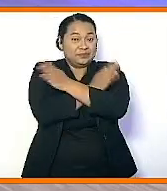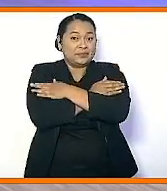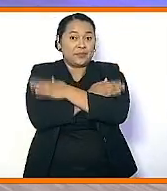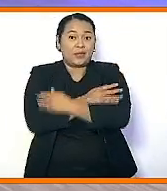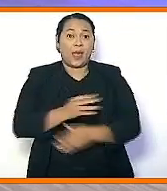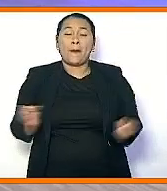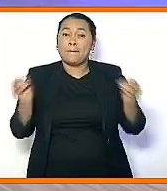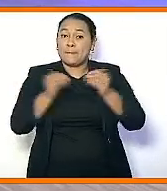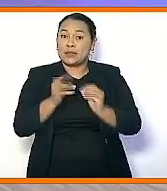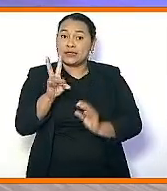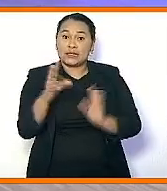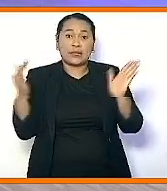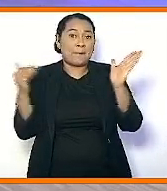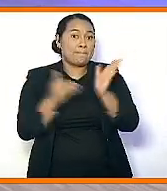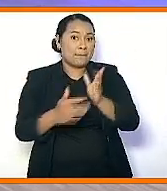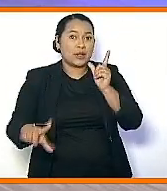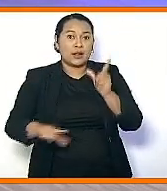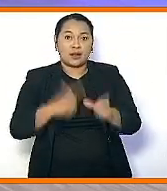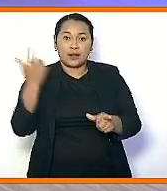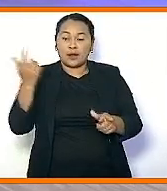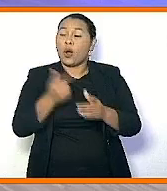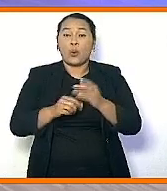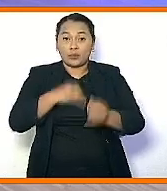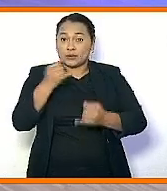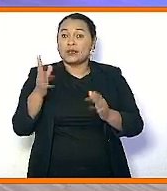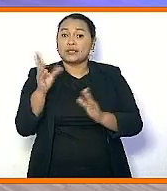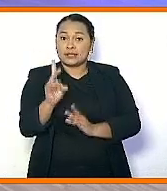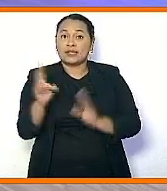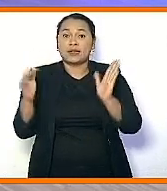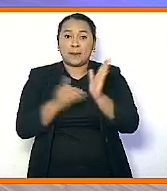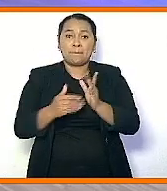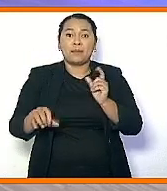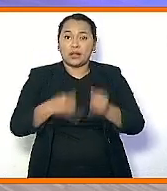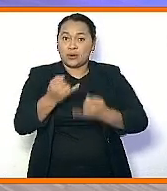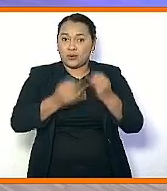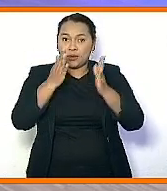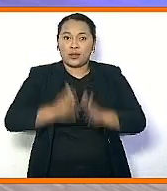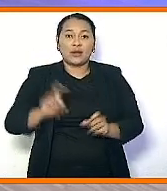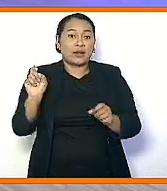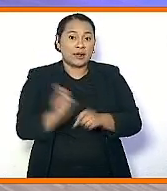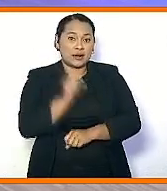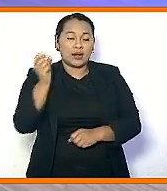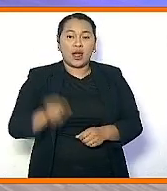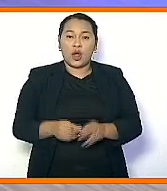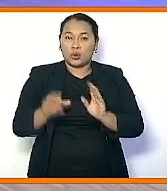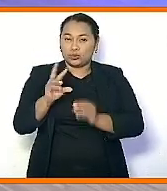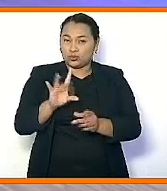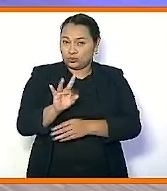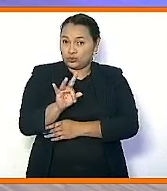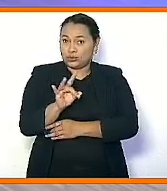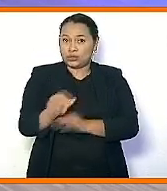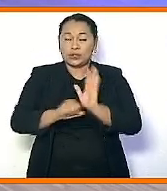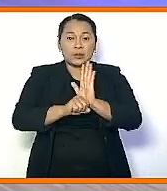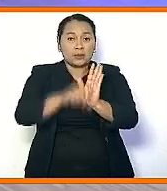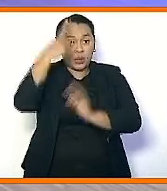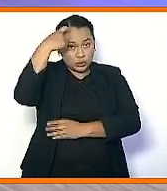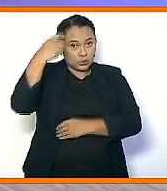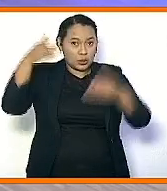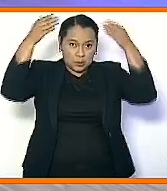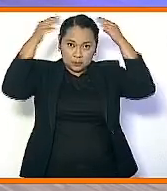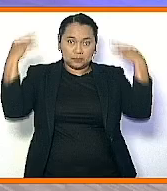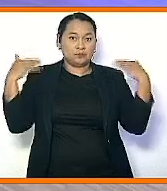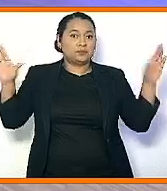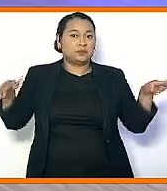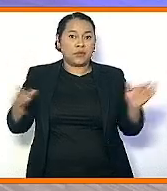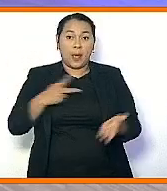7,000 ganadores del sorteo de ayer de las 3 de la tarde que jugaron con el 18 y su símbolo de sueños ángel. Loto cumplió pagando más de 15 millones